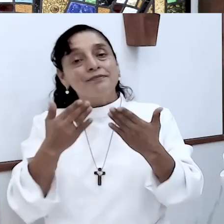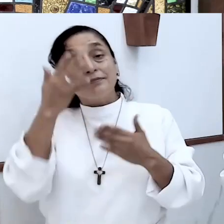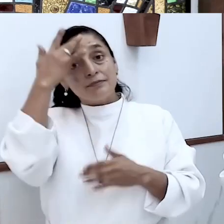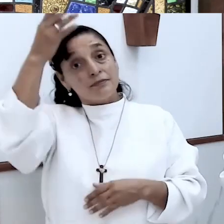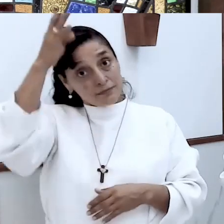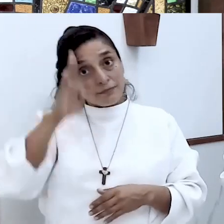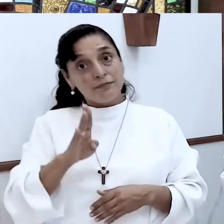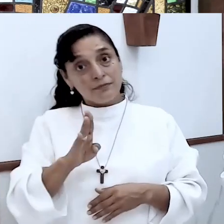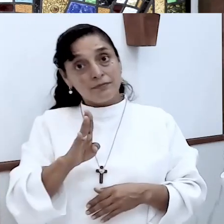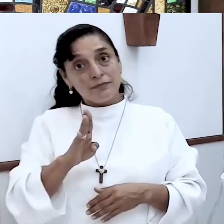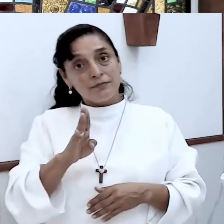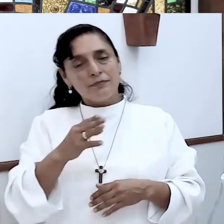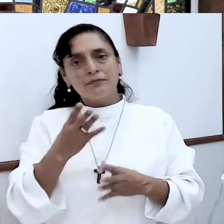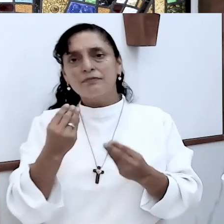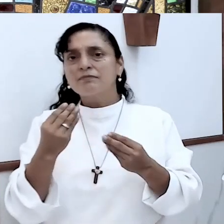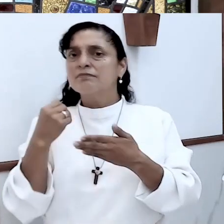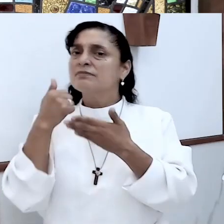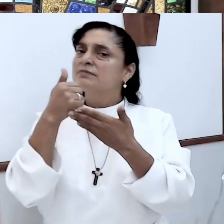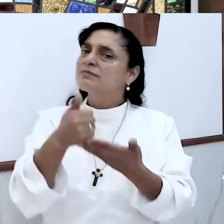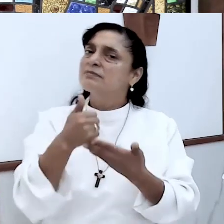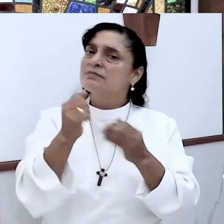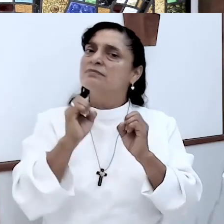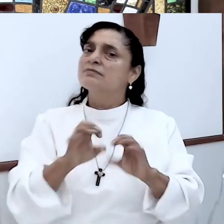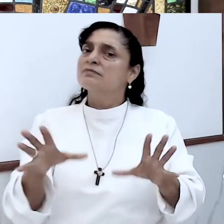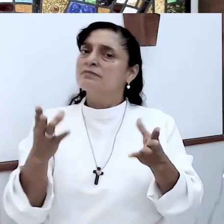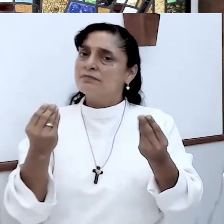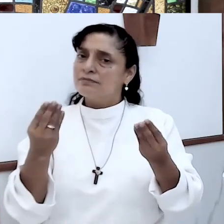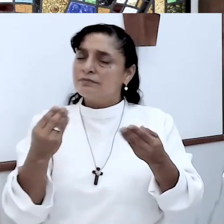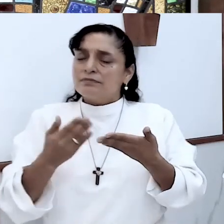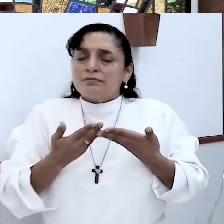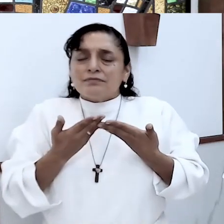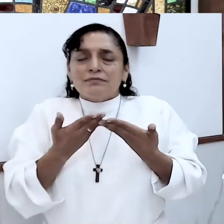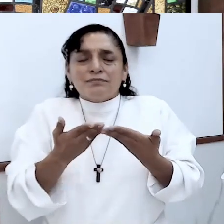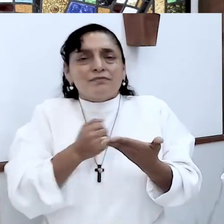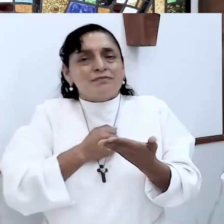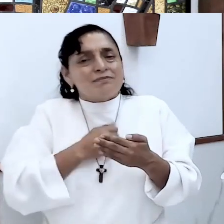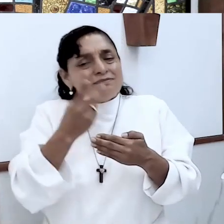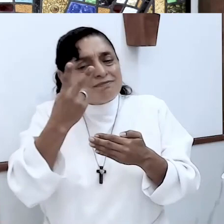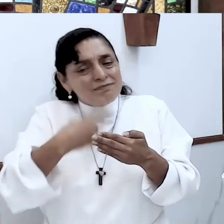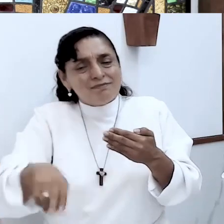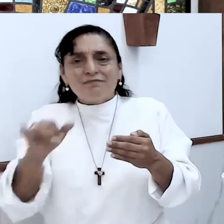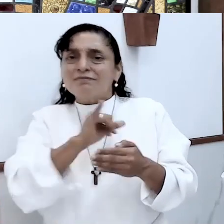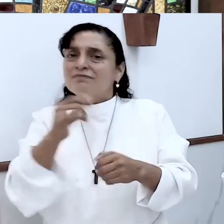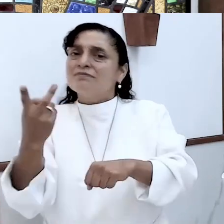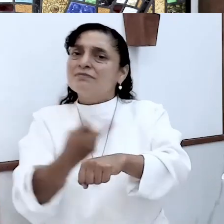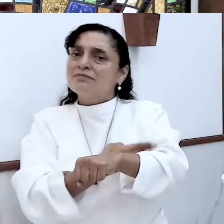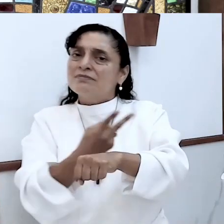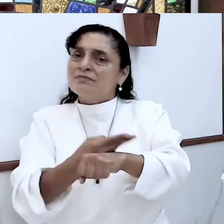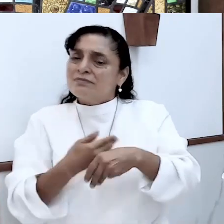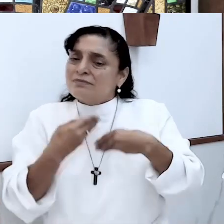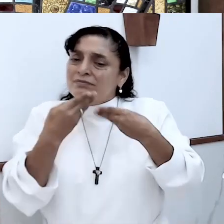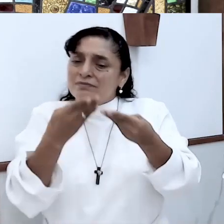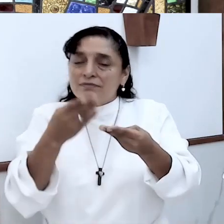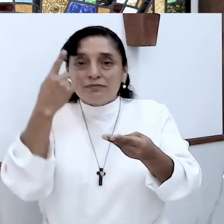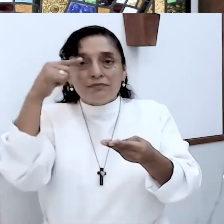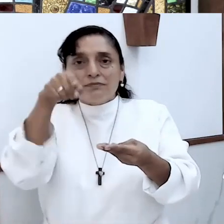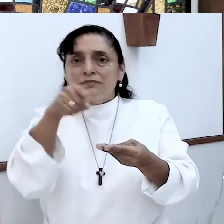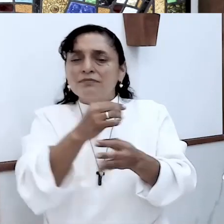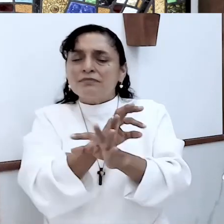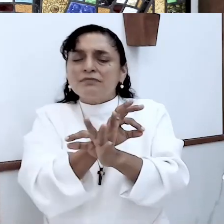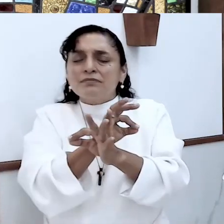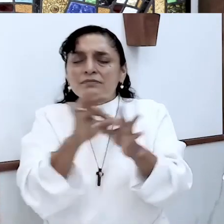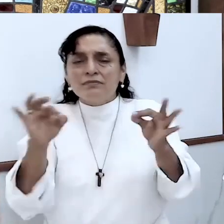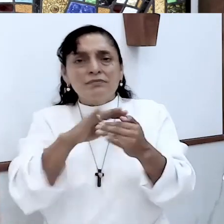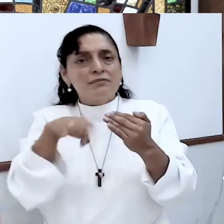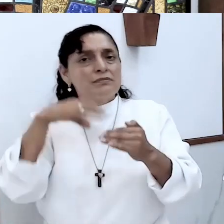Dios hace tantas maravillas, entregarnos a su Hijo como el Cordero para que nos